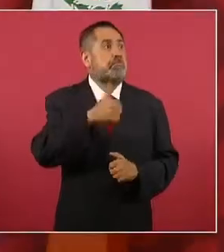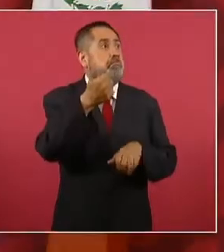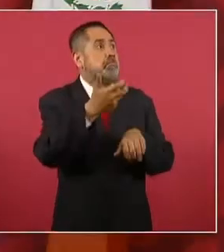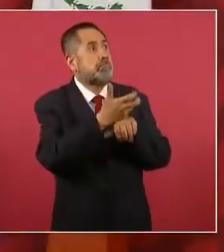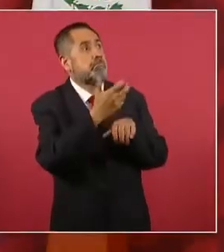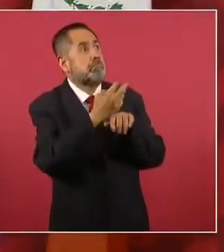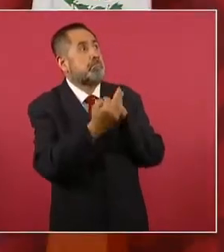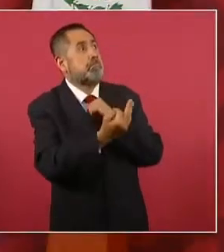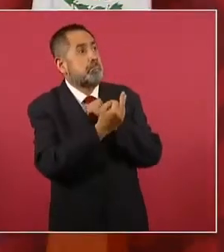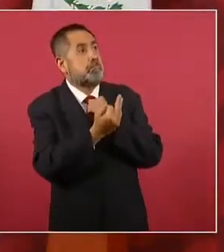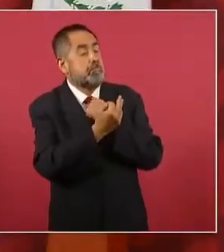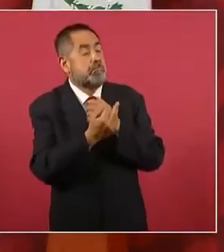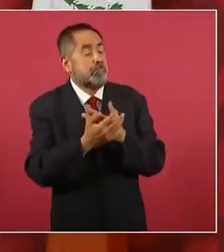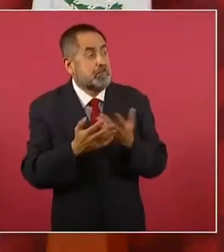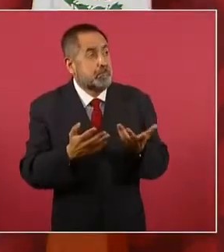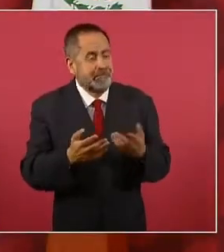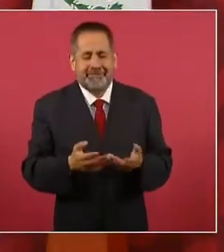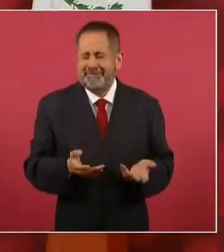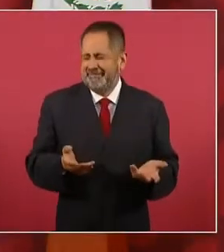benefactores,